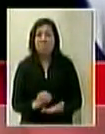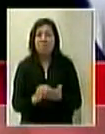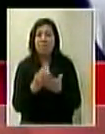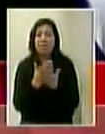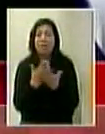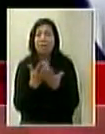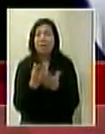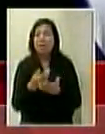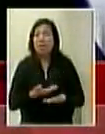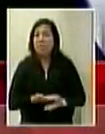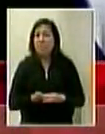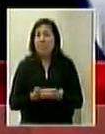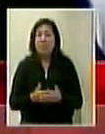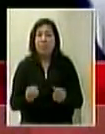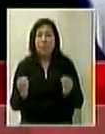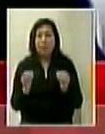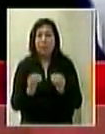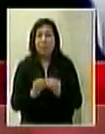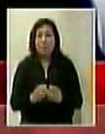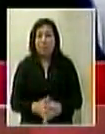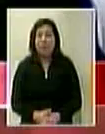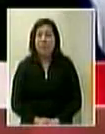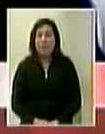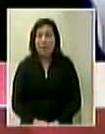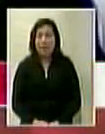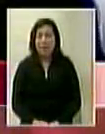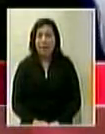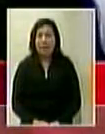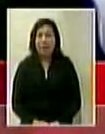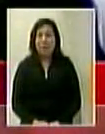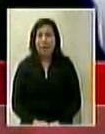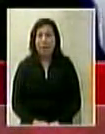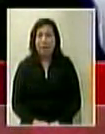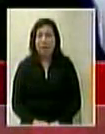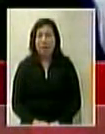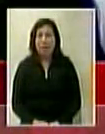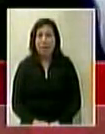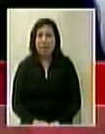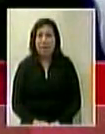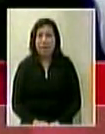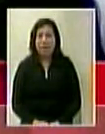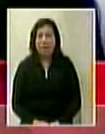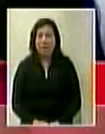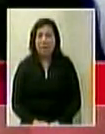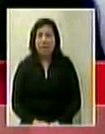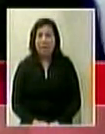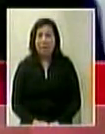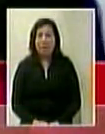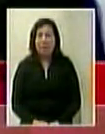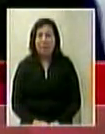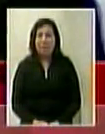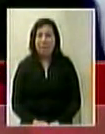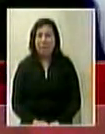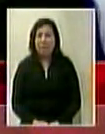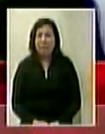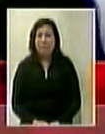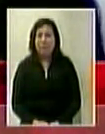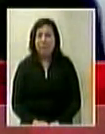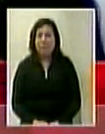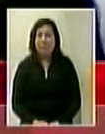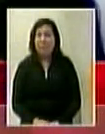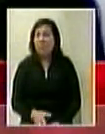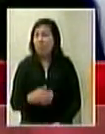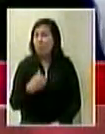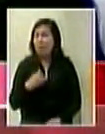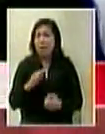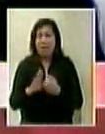transparencia que el llevarlo junto con las autoridades principales de gestión penitenciaria? Yo termino, colegas, ¿eh? Yo no quisiera que se piense que yo